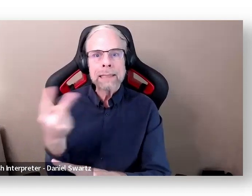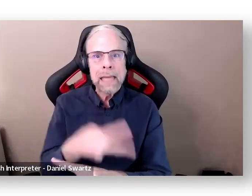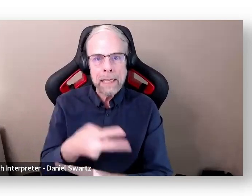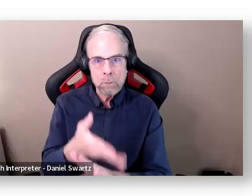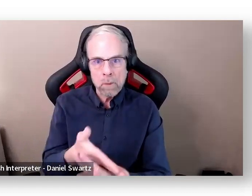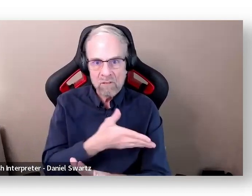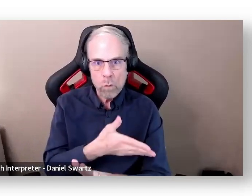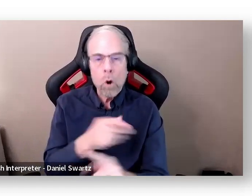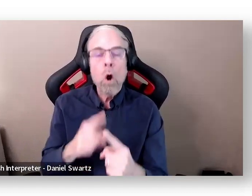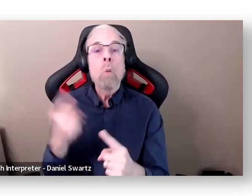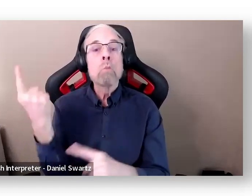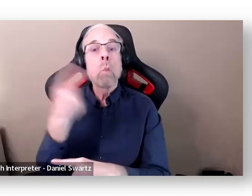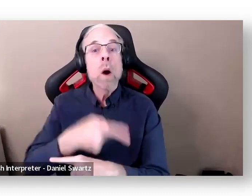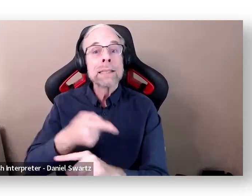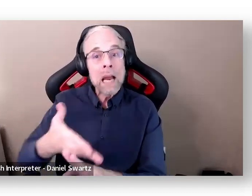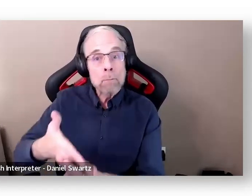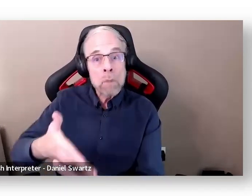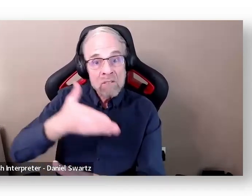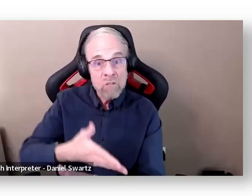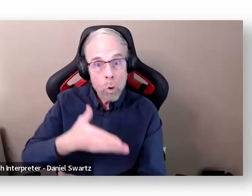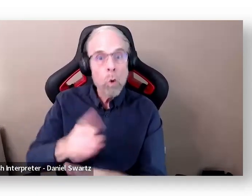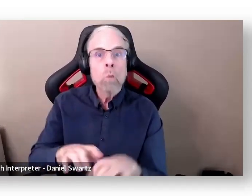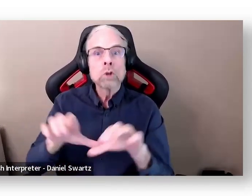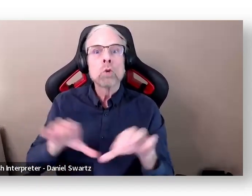Van a ser tal vez impactados.